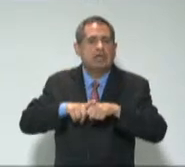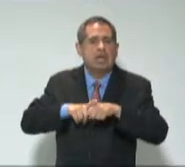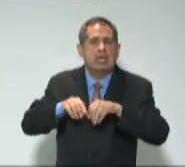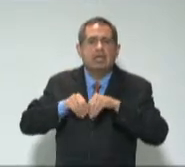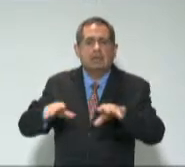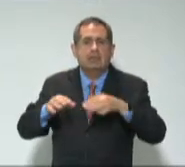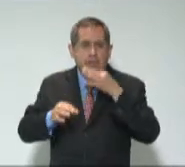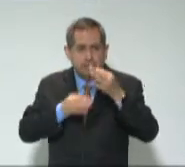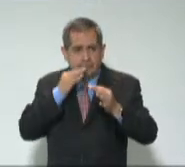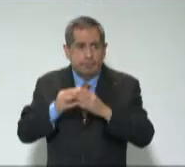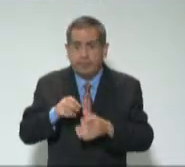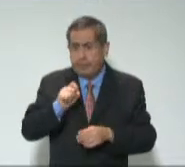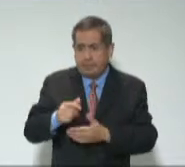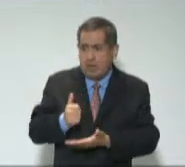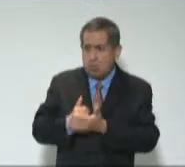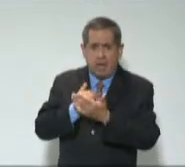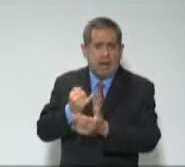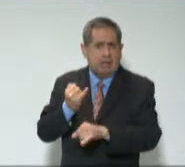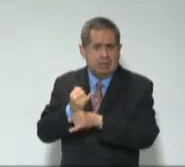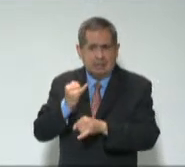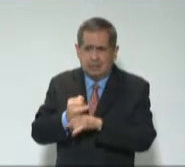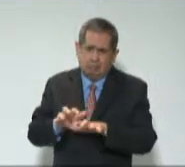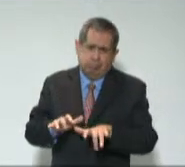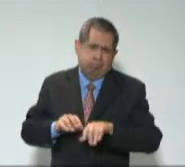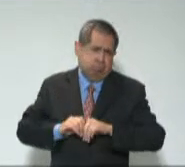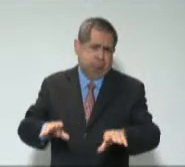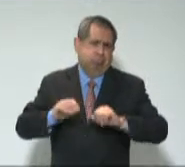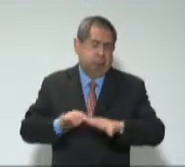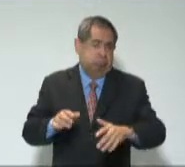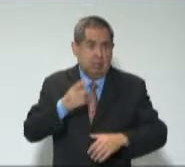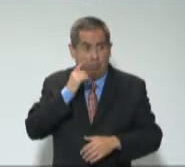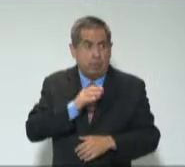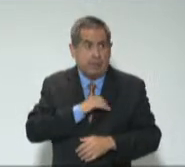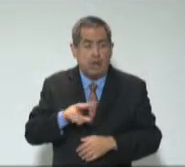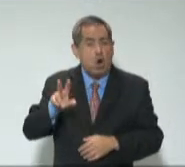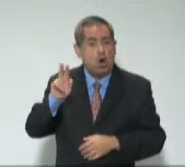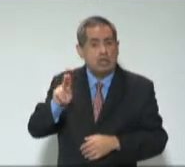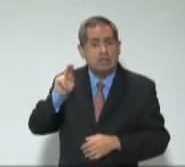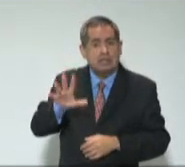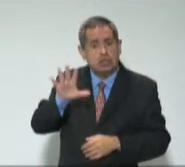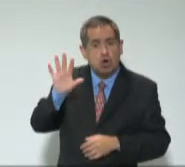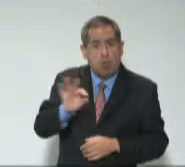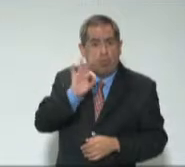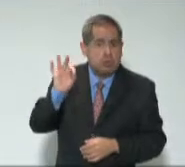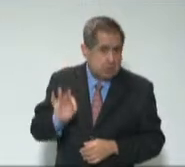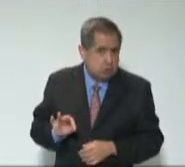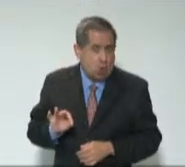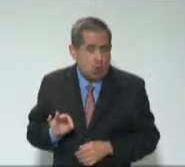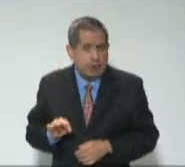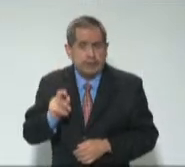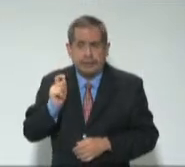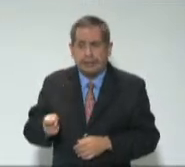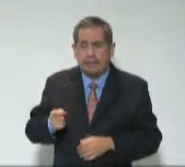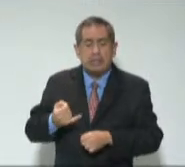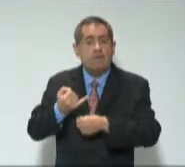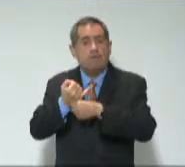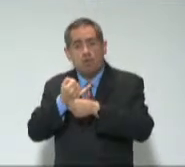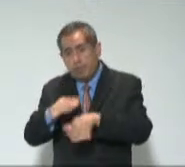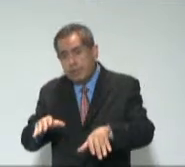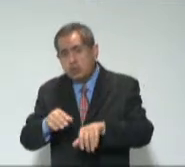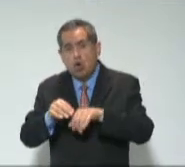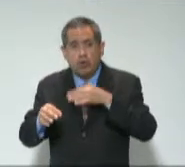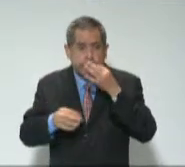el uso de las herramientas de las redes sociales porque cerca del 85 por de la